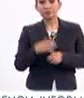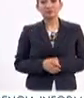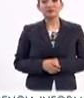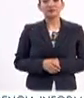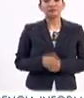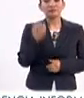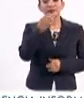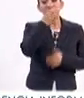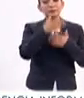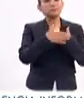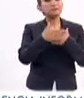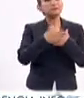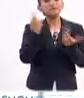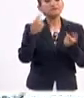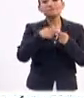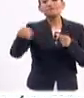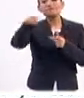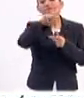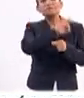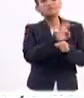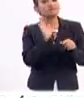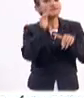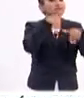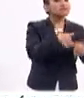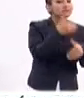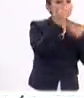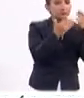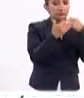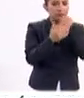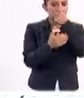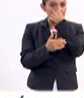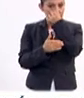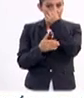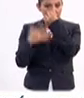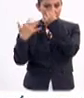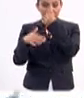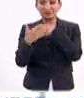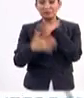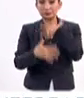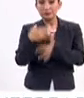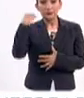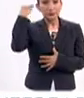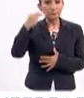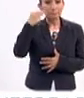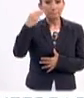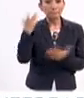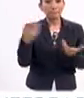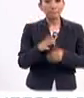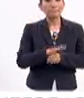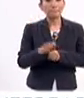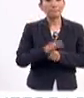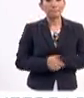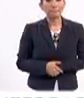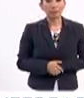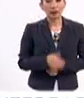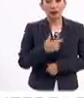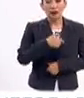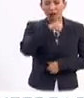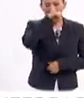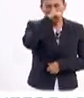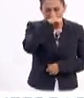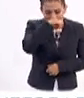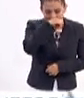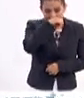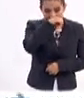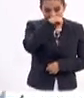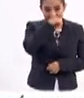mencionar. Esta convocatoria, ¿para quiénes están abiertos? Ya vimos que es para hasta el 15 de marzo y qué hay que hacer. Con mucho gusto, pero antes